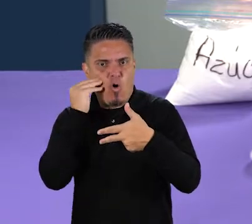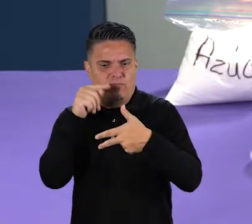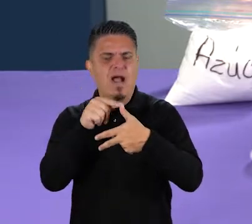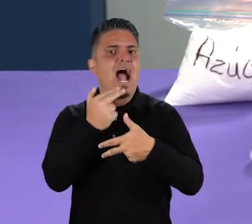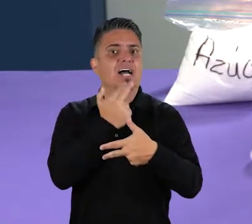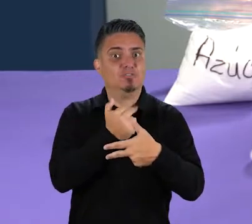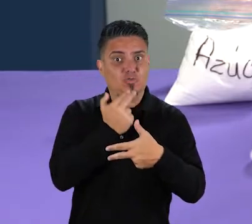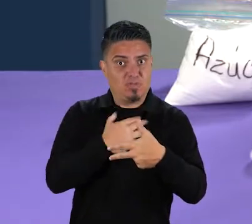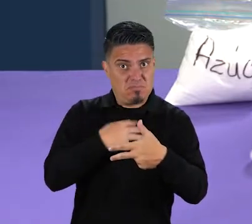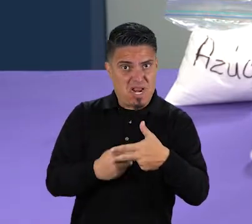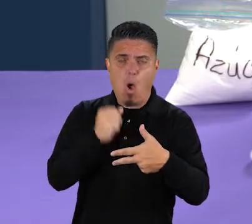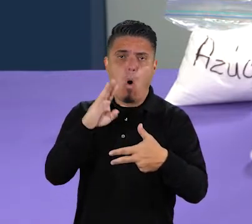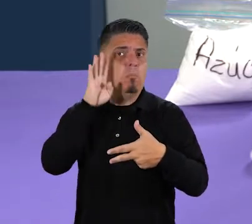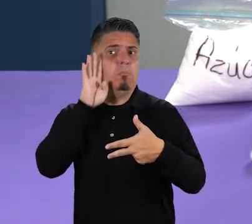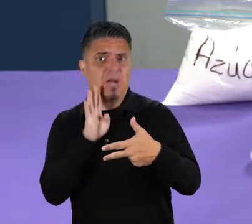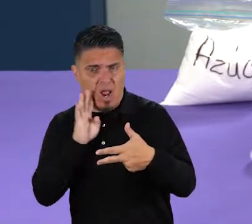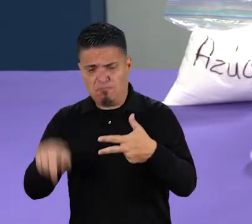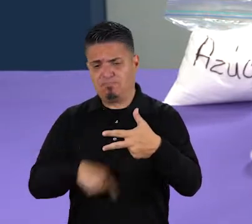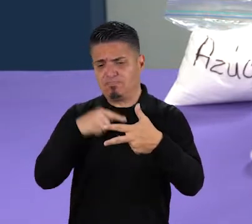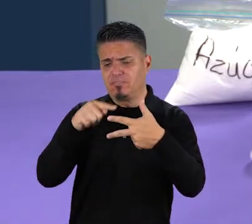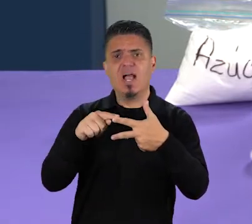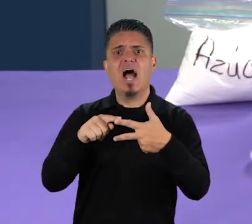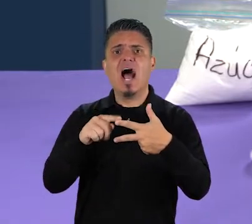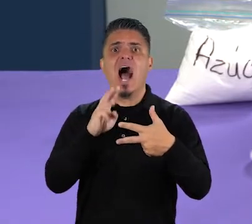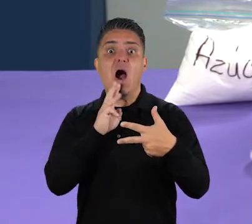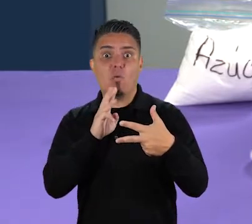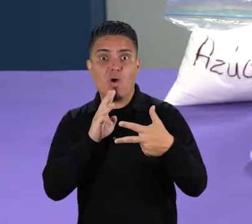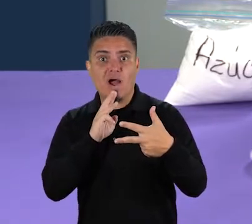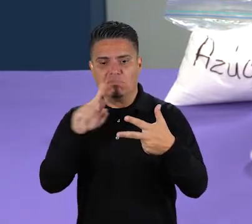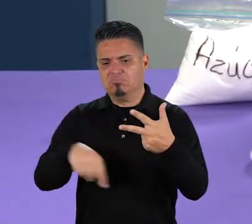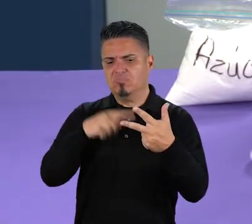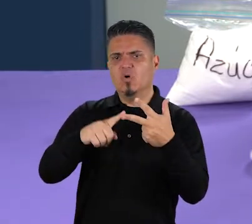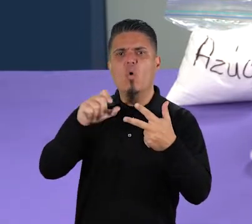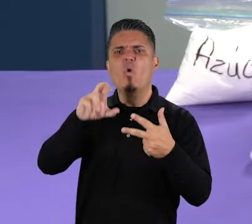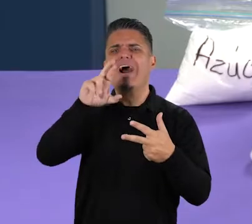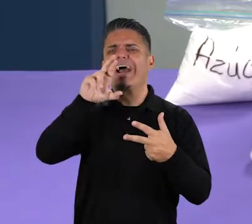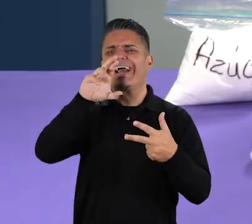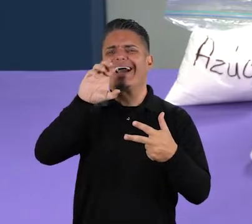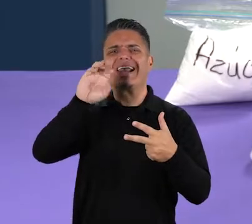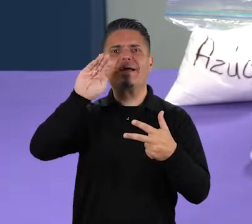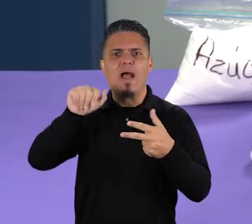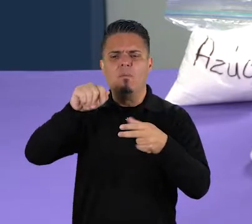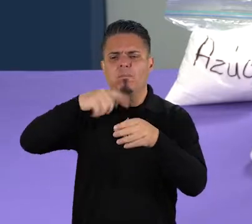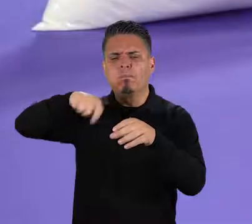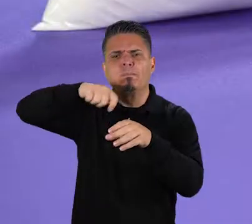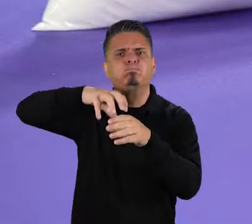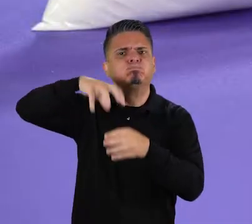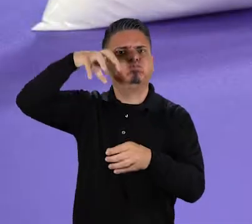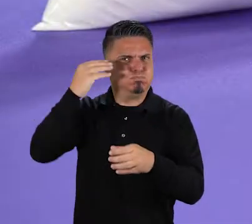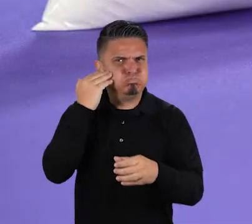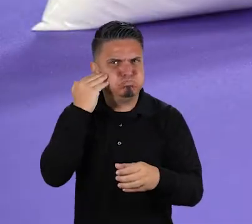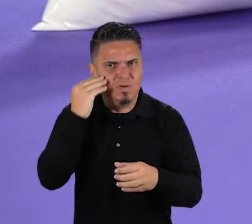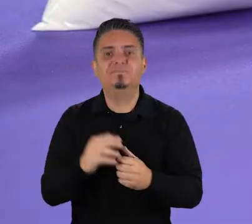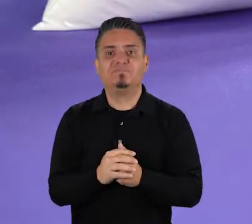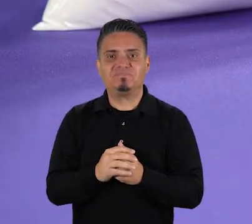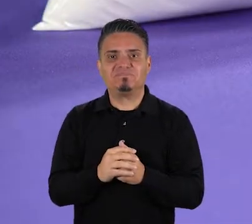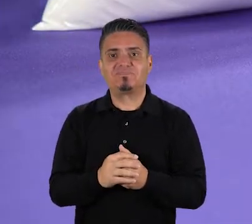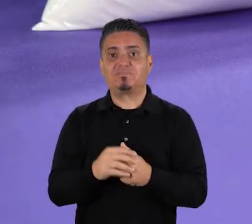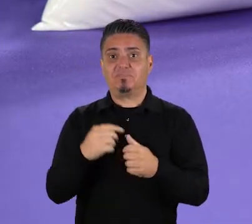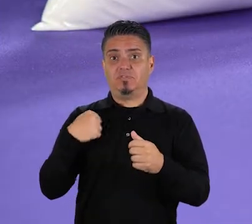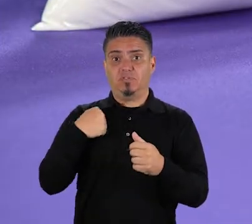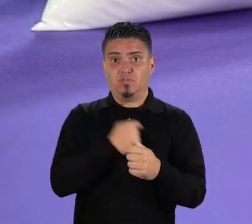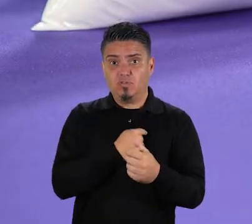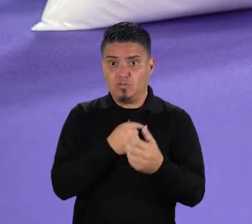puede ser blanco o morena, agua y crema batida. Para esto vamos a calentar al